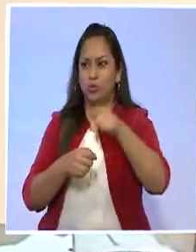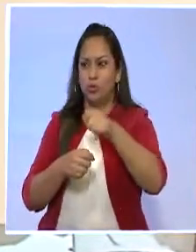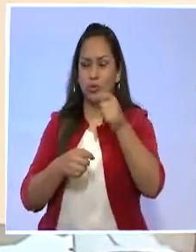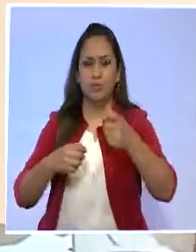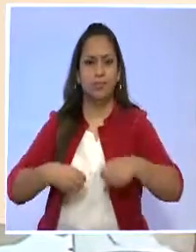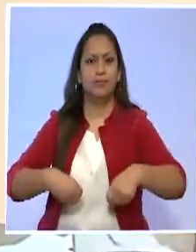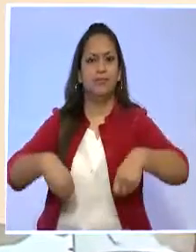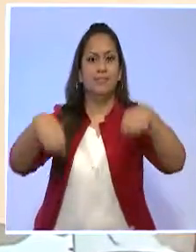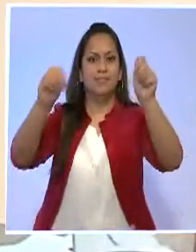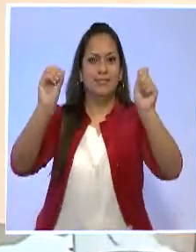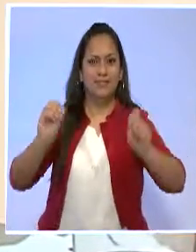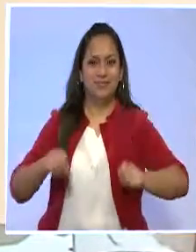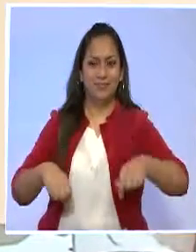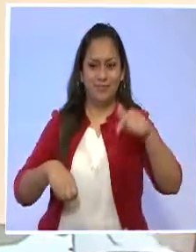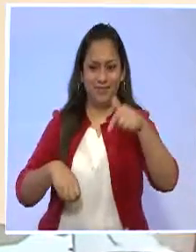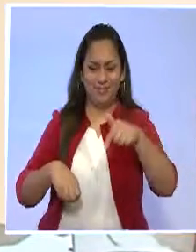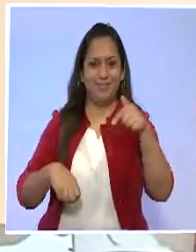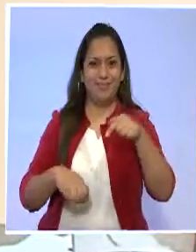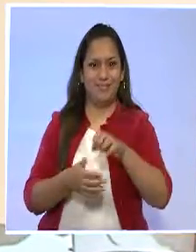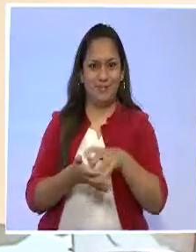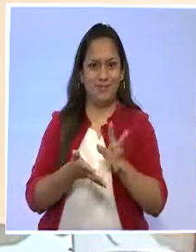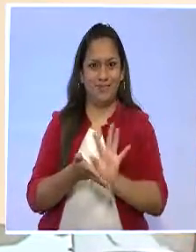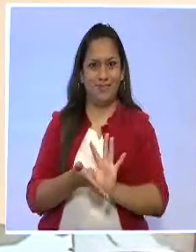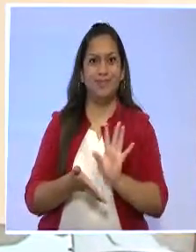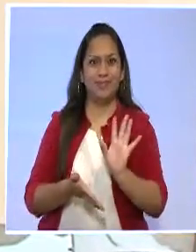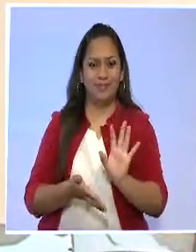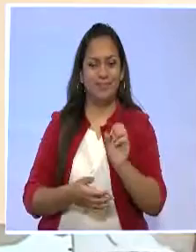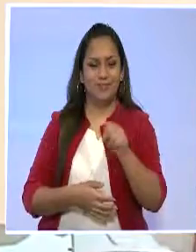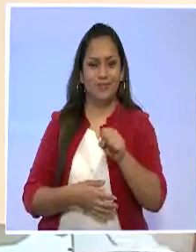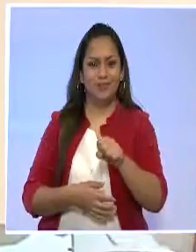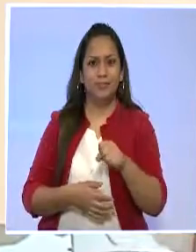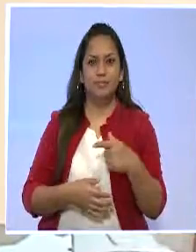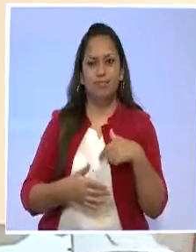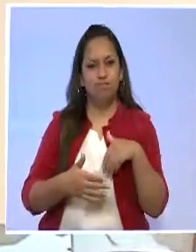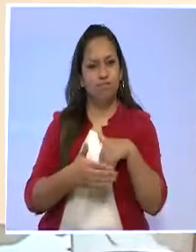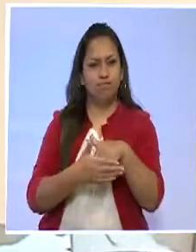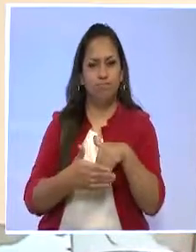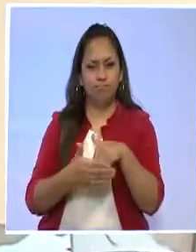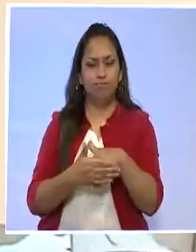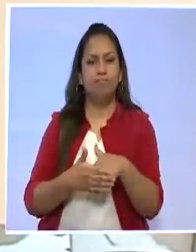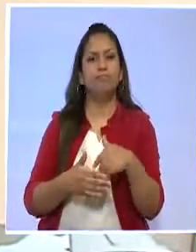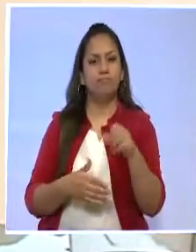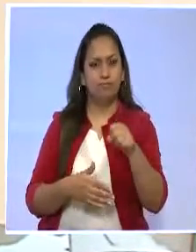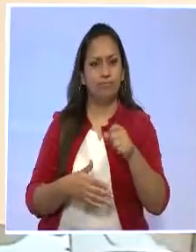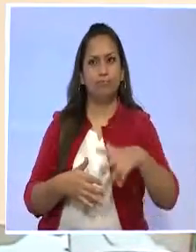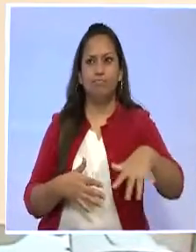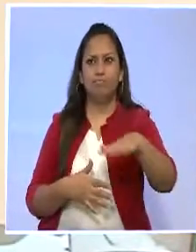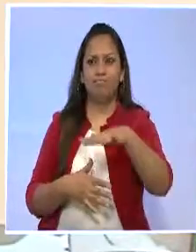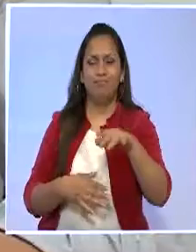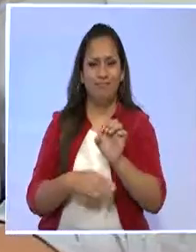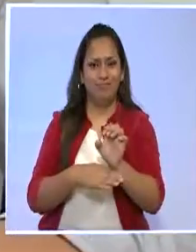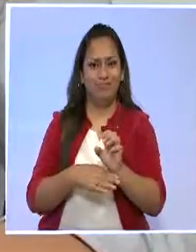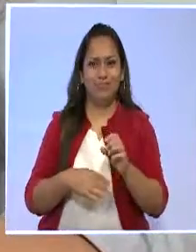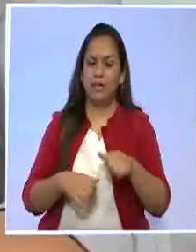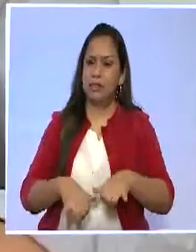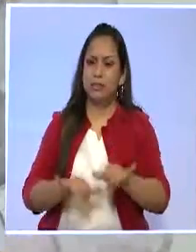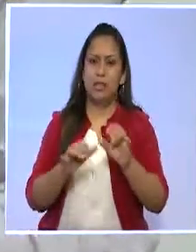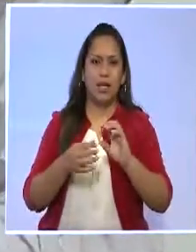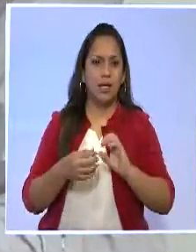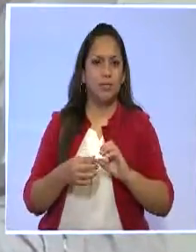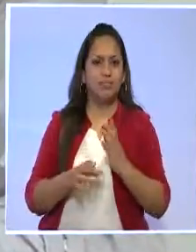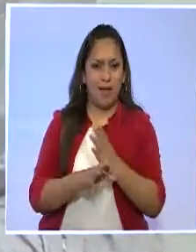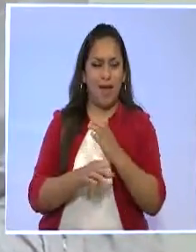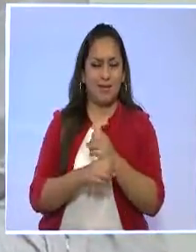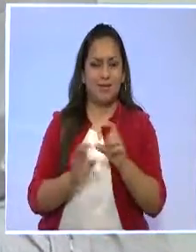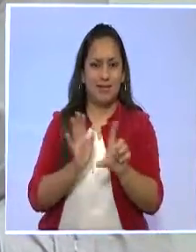nacional para saber las aspiraciones pero sobre todo los retos que nos plantean las mujeres de todos los territorios de nuestro país bien vamos al otro punto